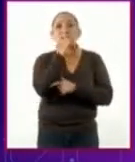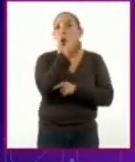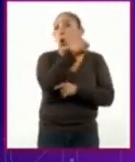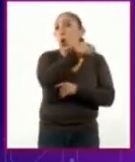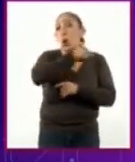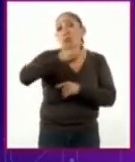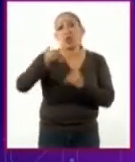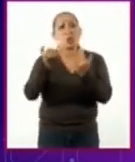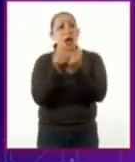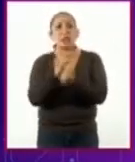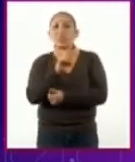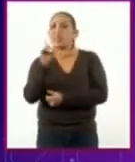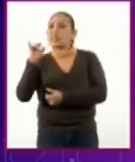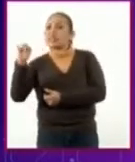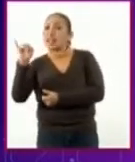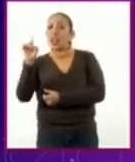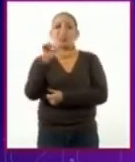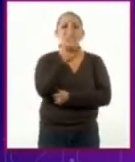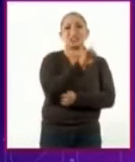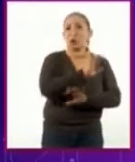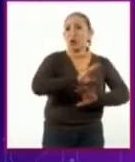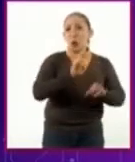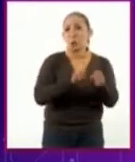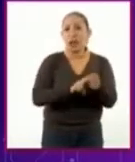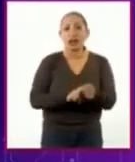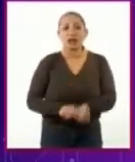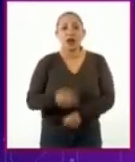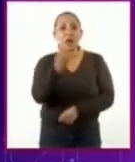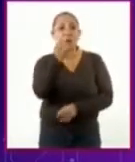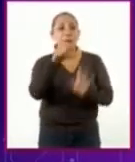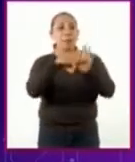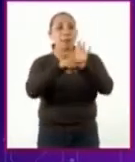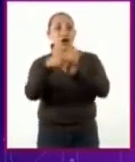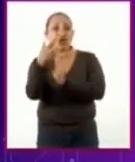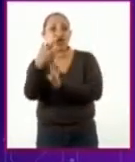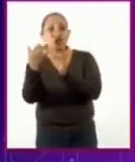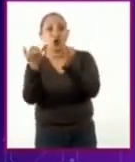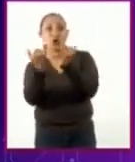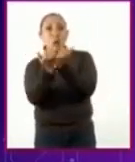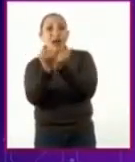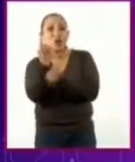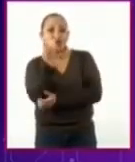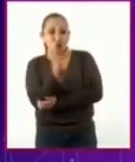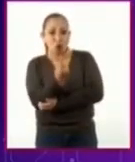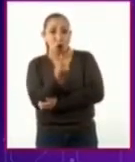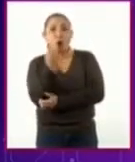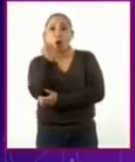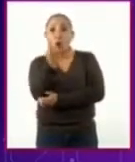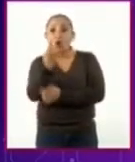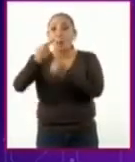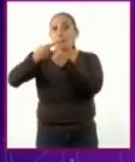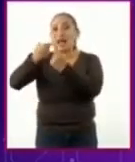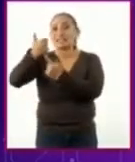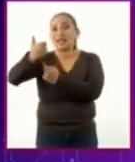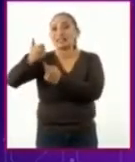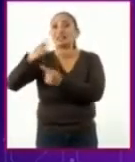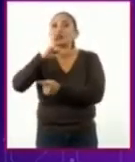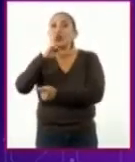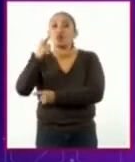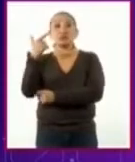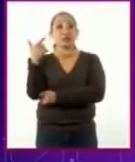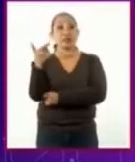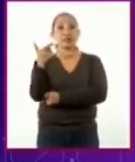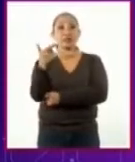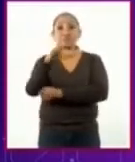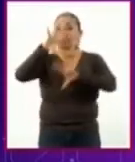de izquierda a derecha. Así, 9 menos 8 igual a 1 y 1 más 6 igual a 7, por